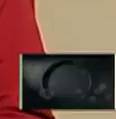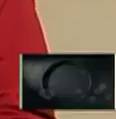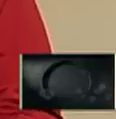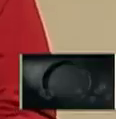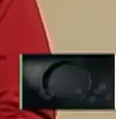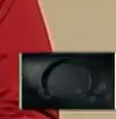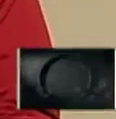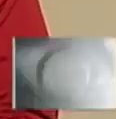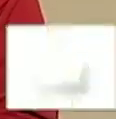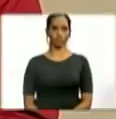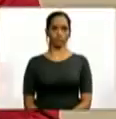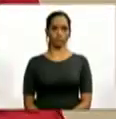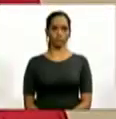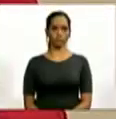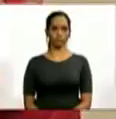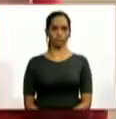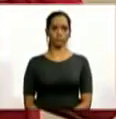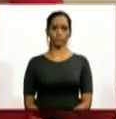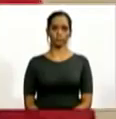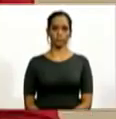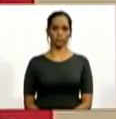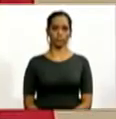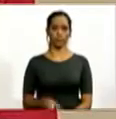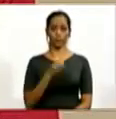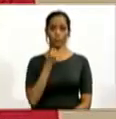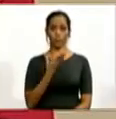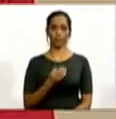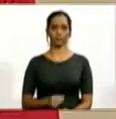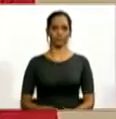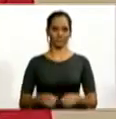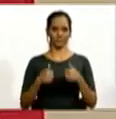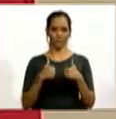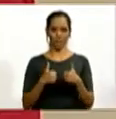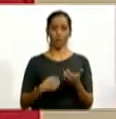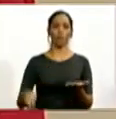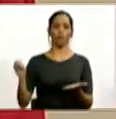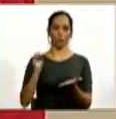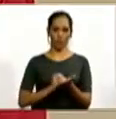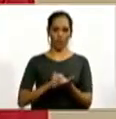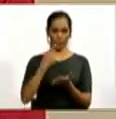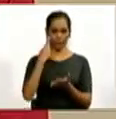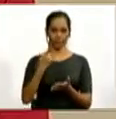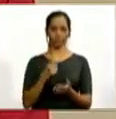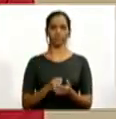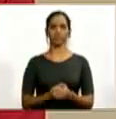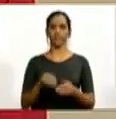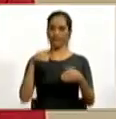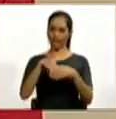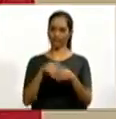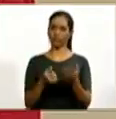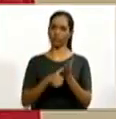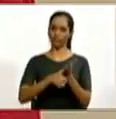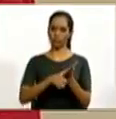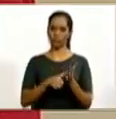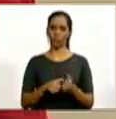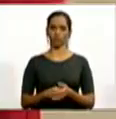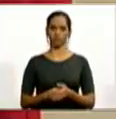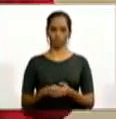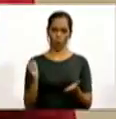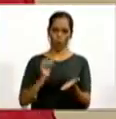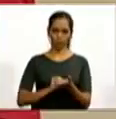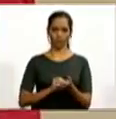cédulas gracias a la revolución, hermano. Entonces, bueno, bien... Vuelve a salir y entra con esa. Pues. Vamos a ver cómo te va.